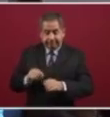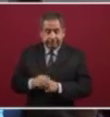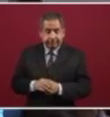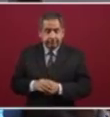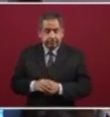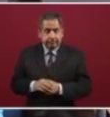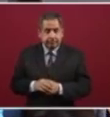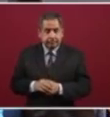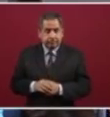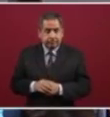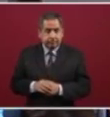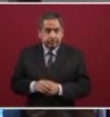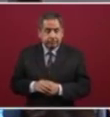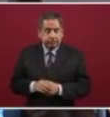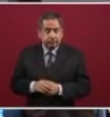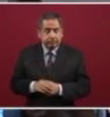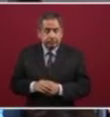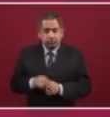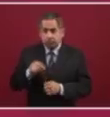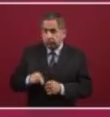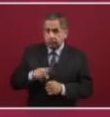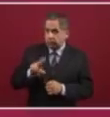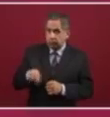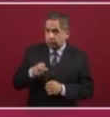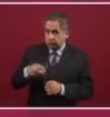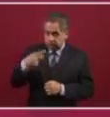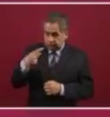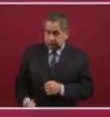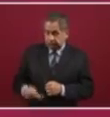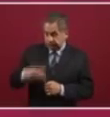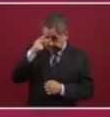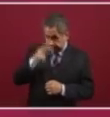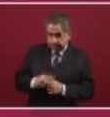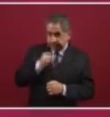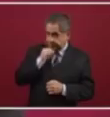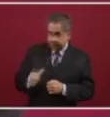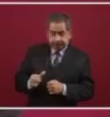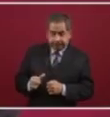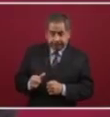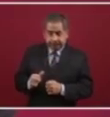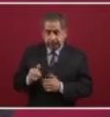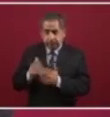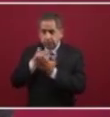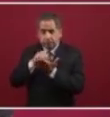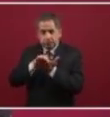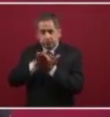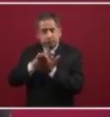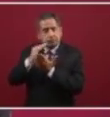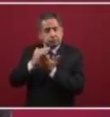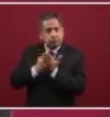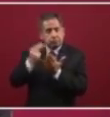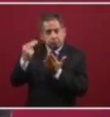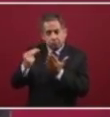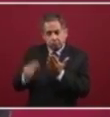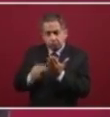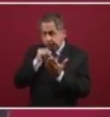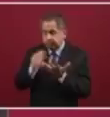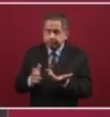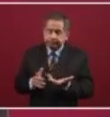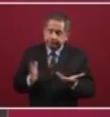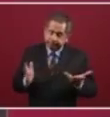sin ser del país y sin ningún registro.